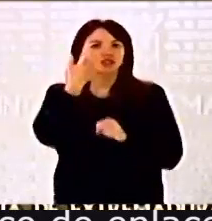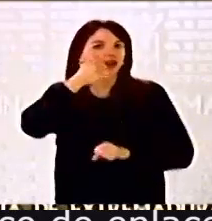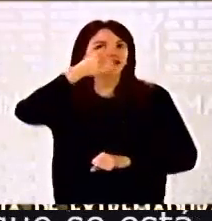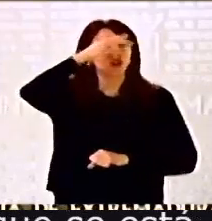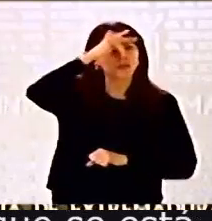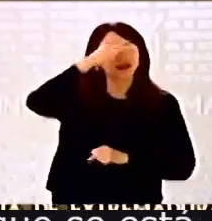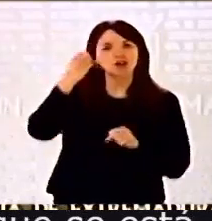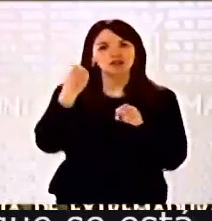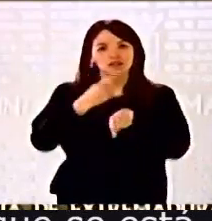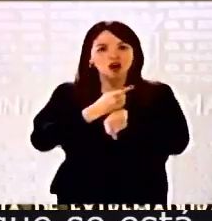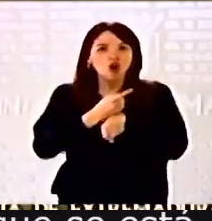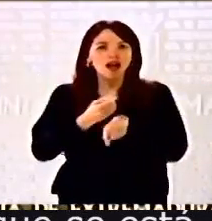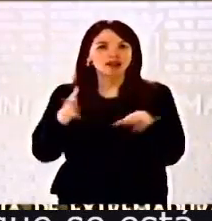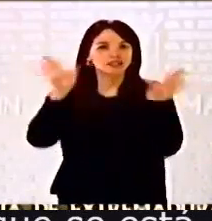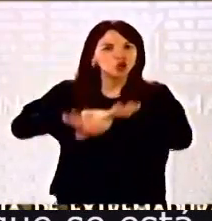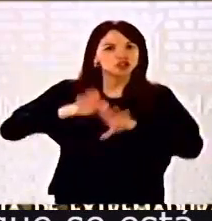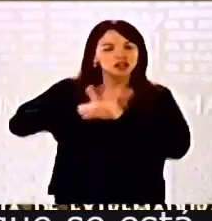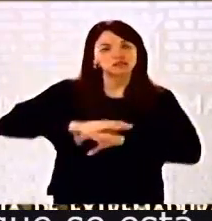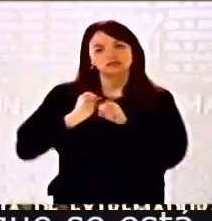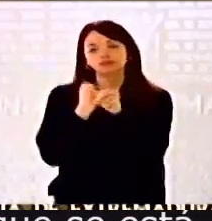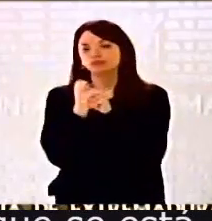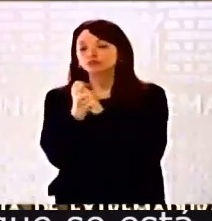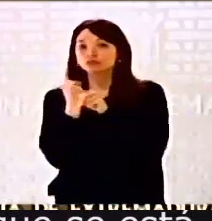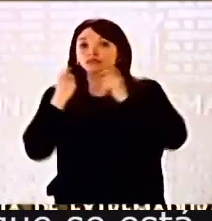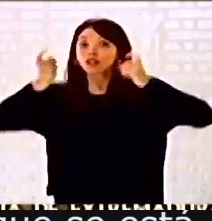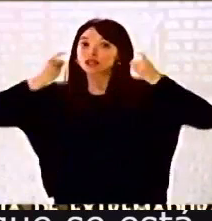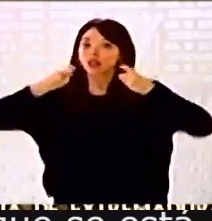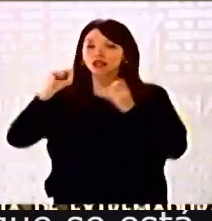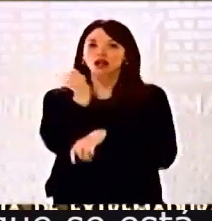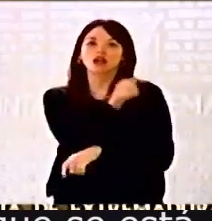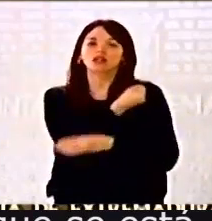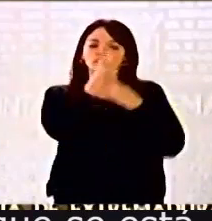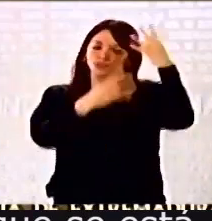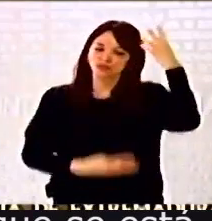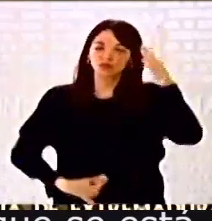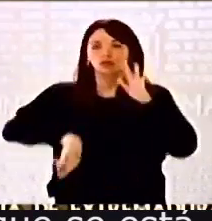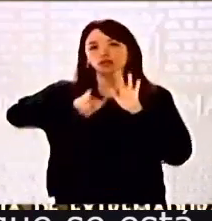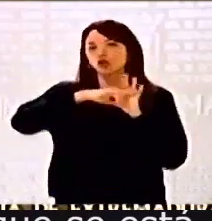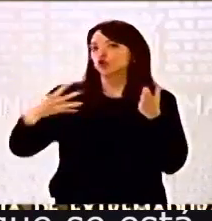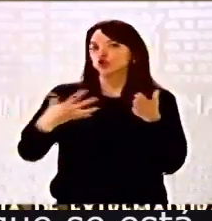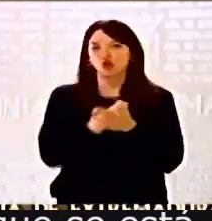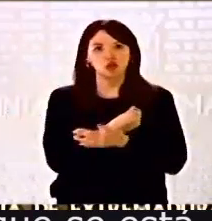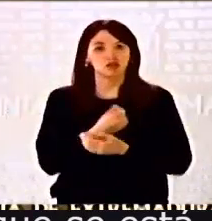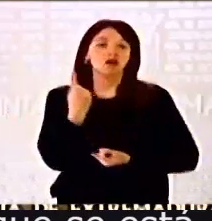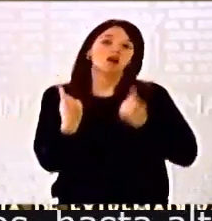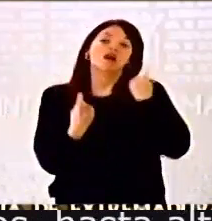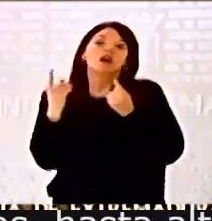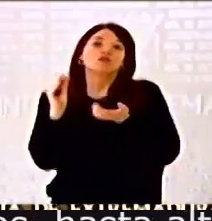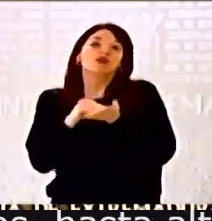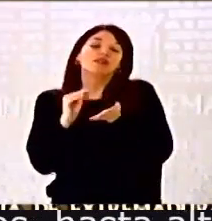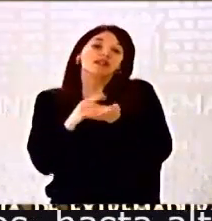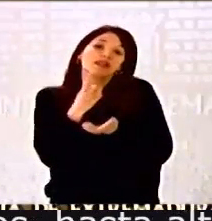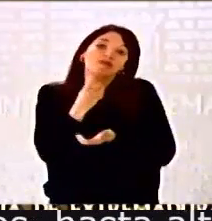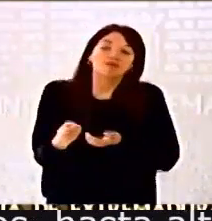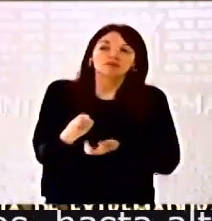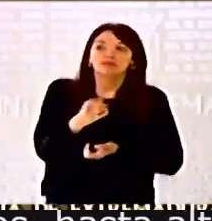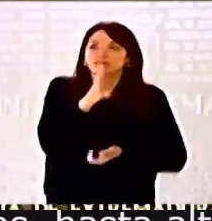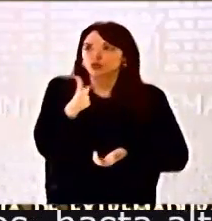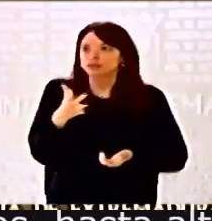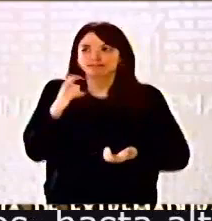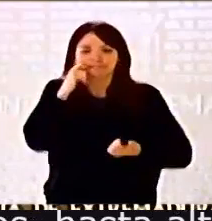hasta altas horas de la noche para poder registrar todos aquellos que vayan entrando. A veces hay unas dificultades que son físicas,